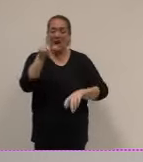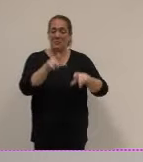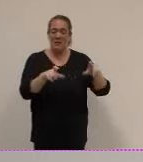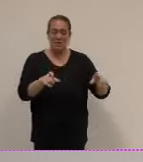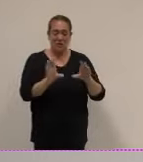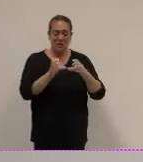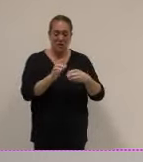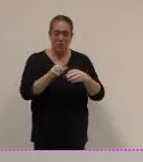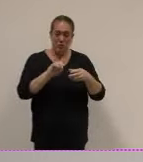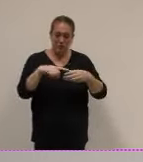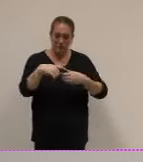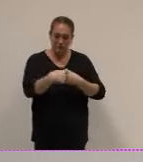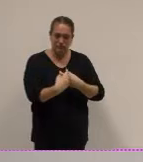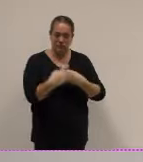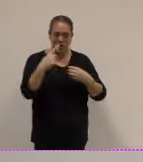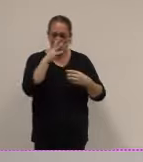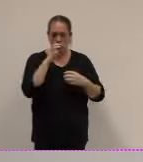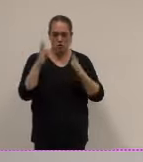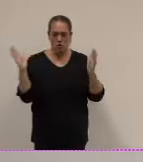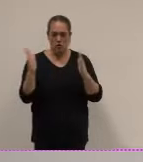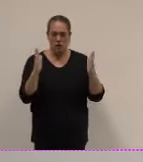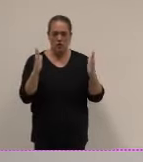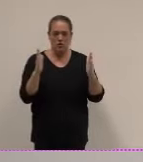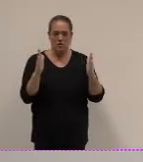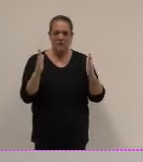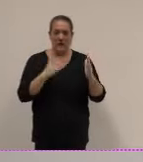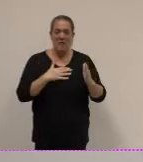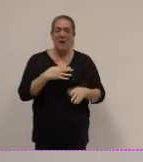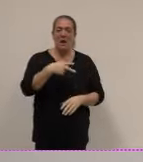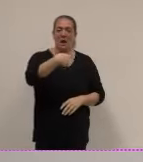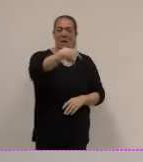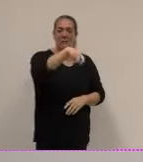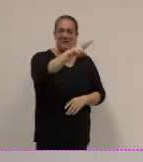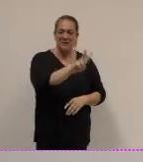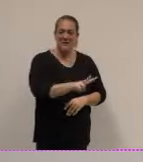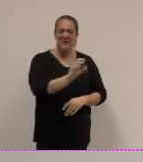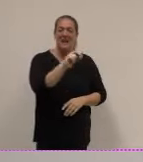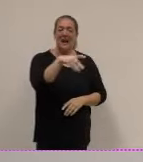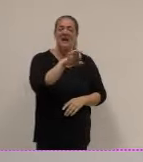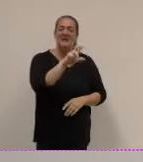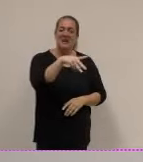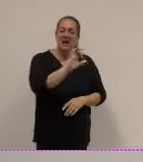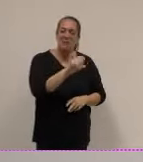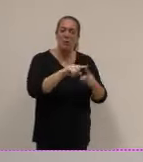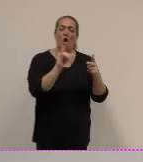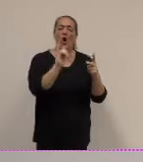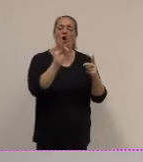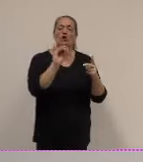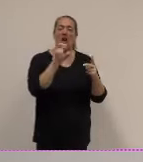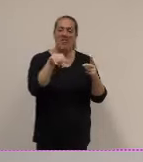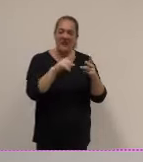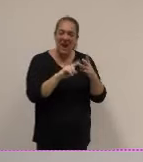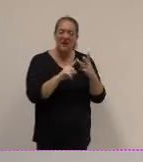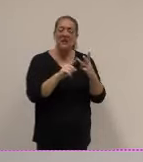corporación a lo largo de este mandato, a mis vicepresidentes, Anselmo Pestana, José Adrián Hernández y